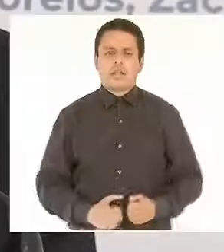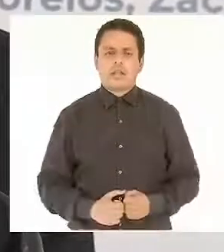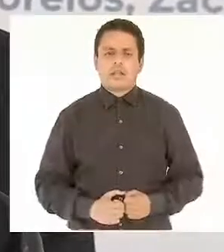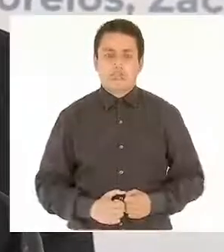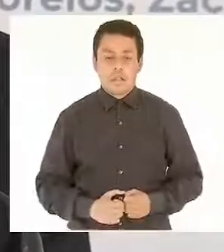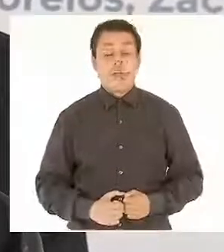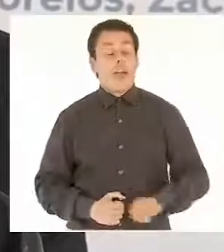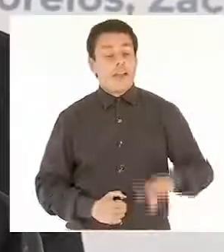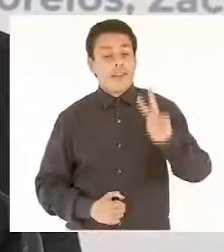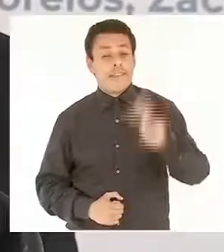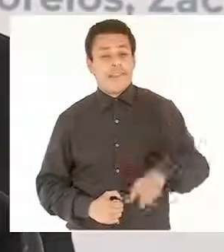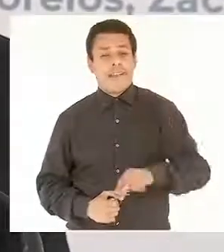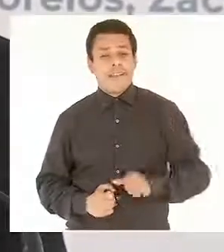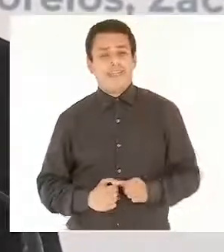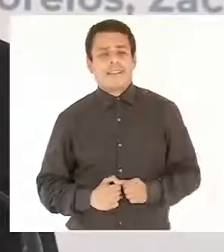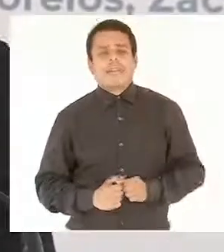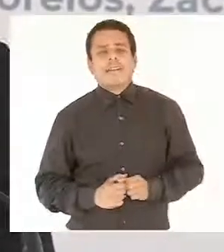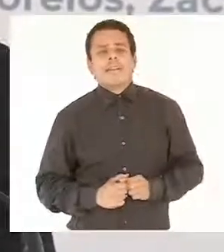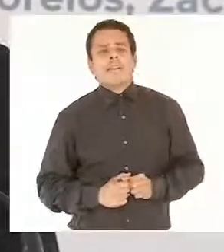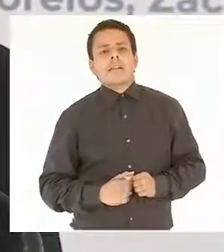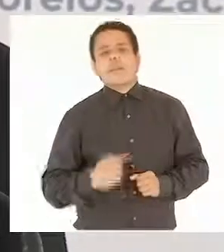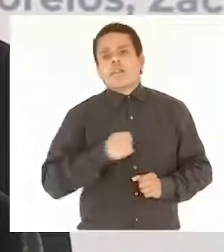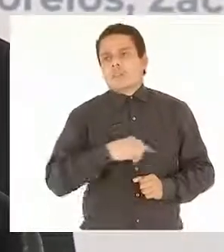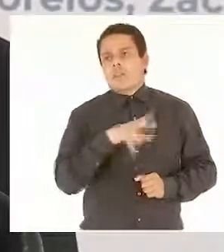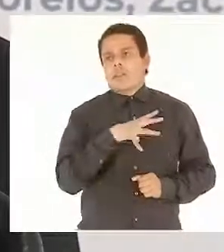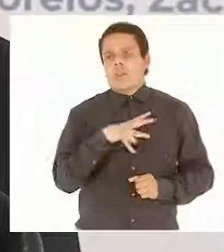En efecto, tengo una